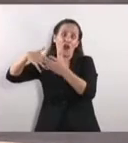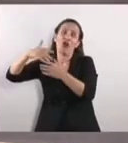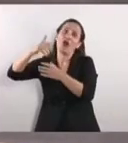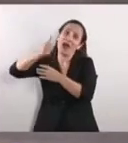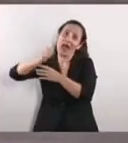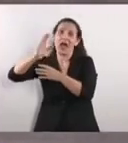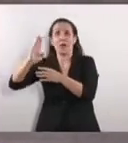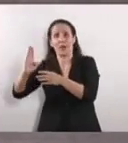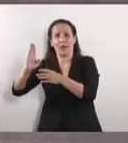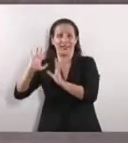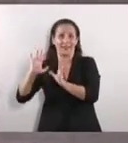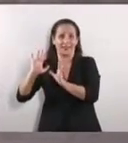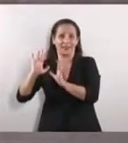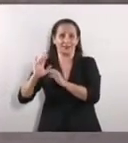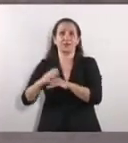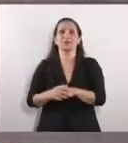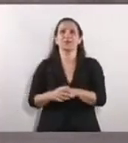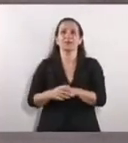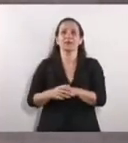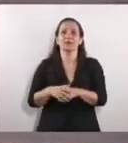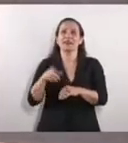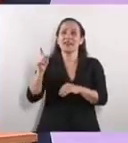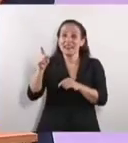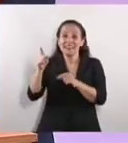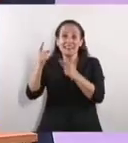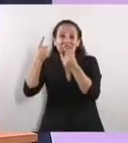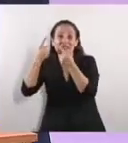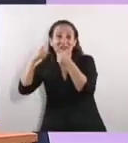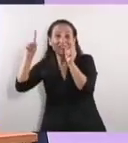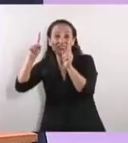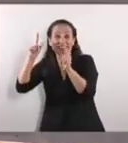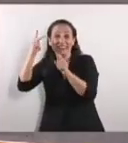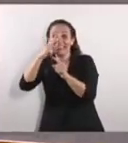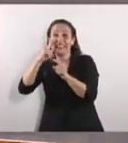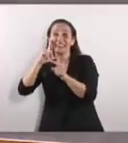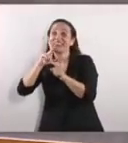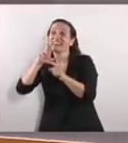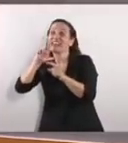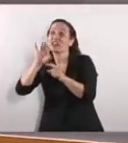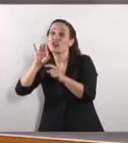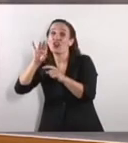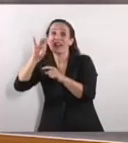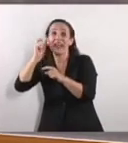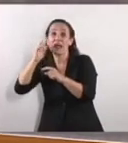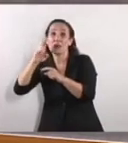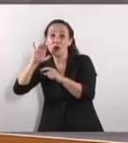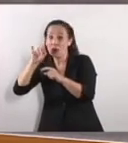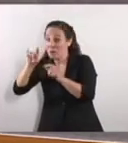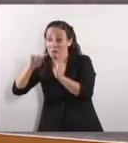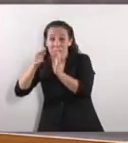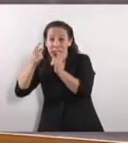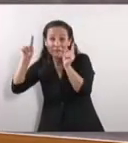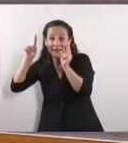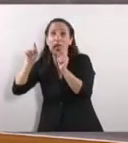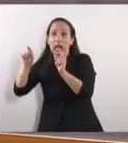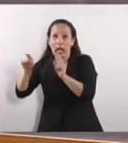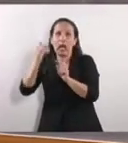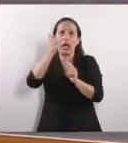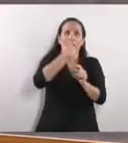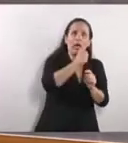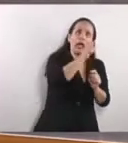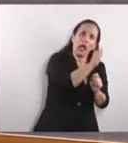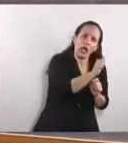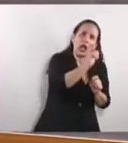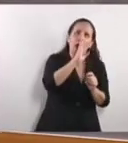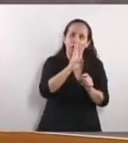esta pequeña diferencia en este hidrato de carbono es lo que va a diferenciar a los grupos entre sí. Y esta pequeña